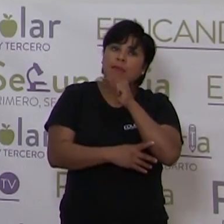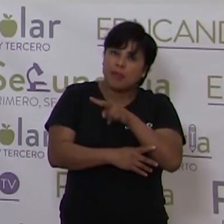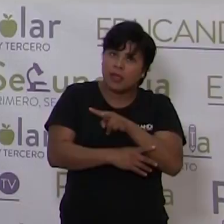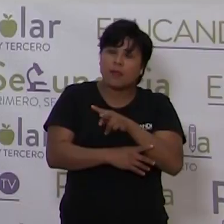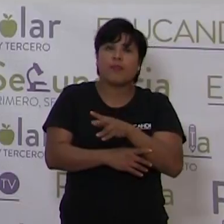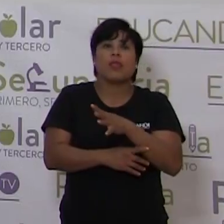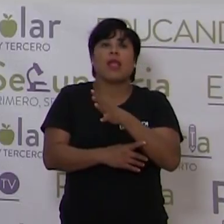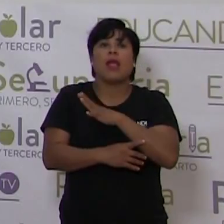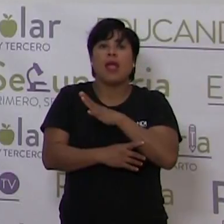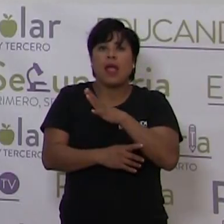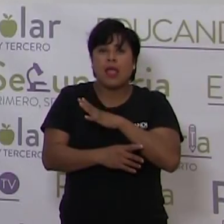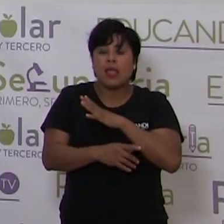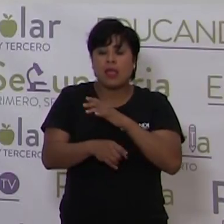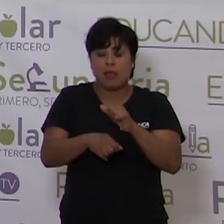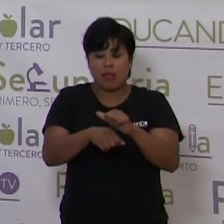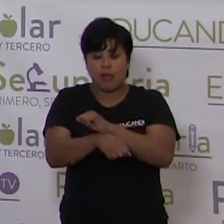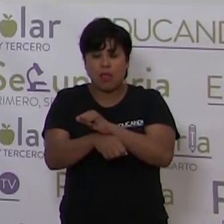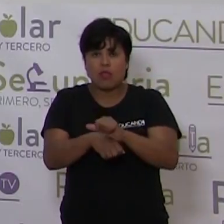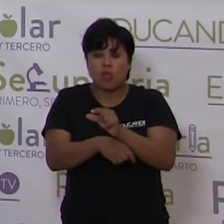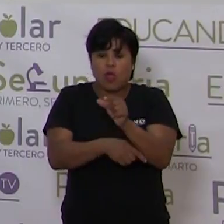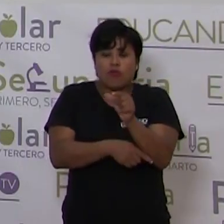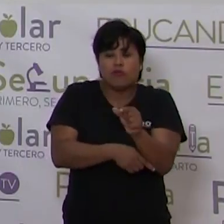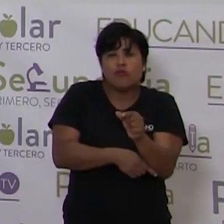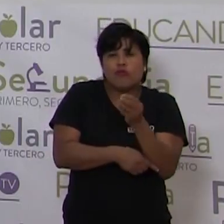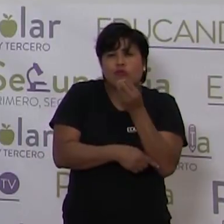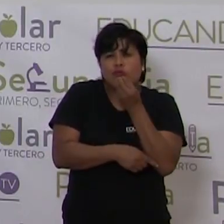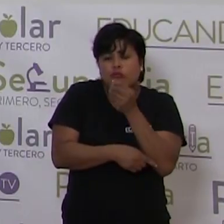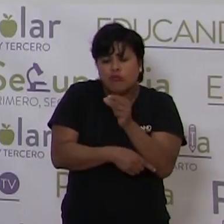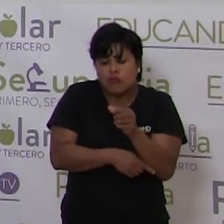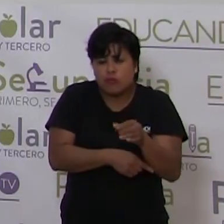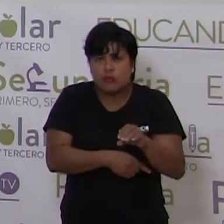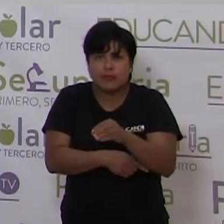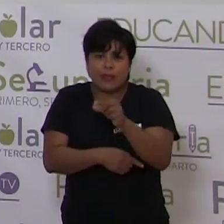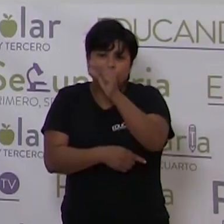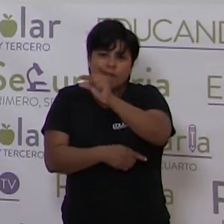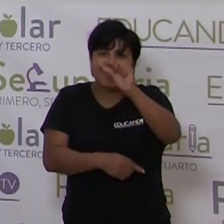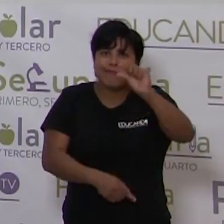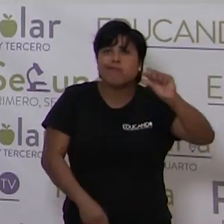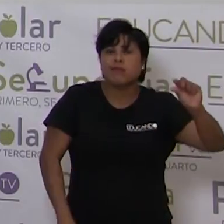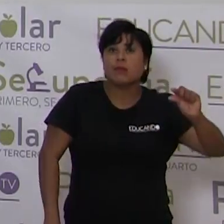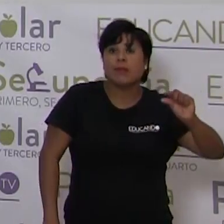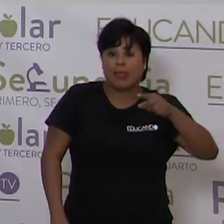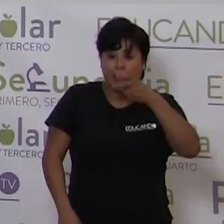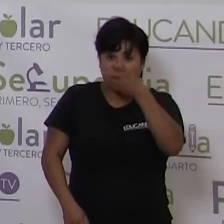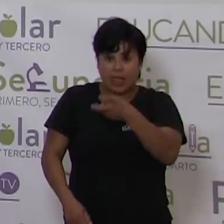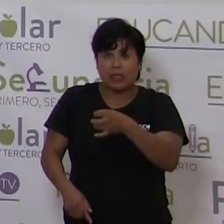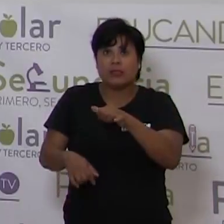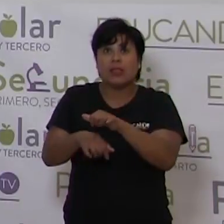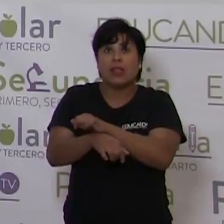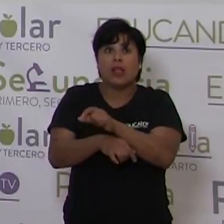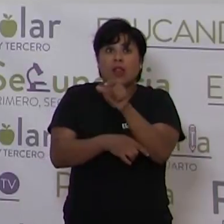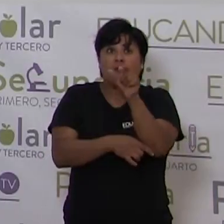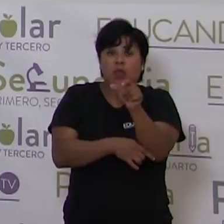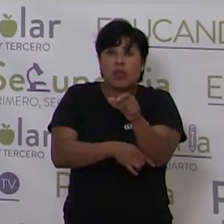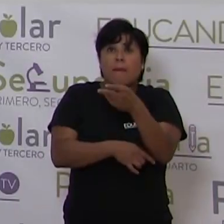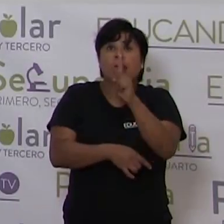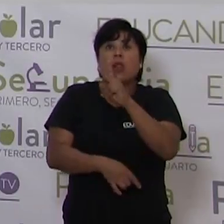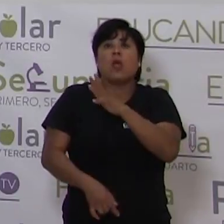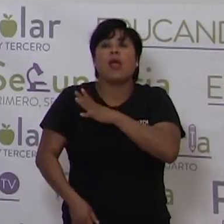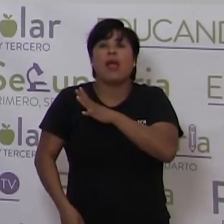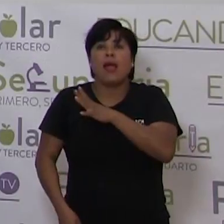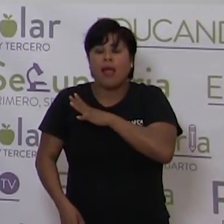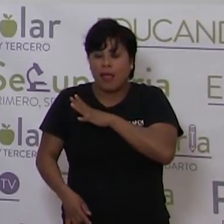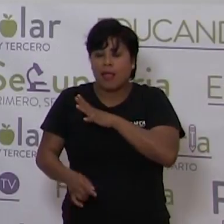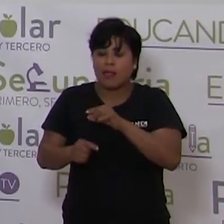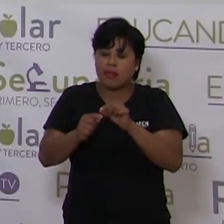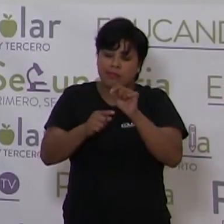existen los pequeños cochecitos, los de colección. Son miniatura, pero traen el